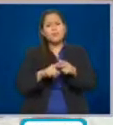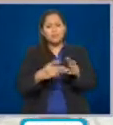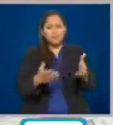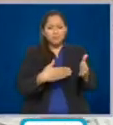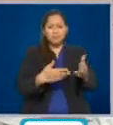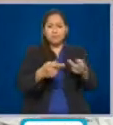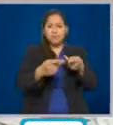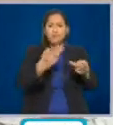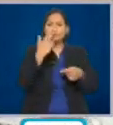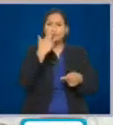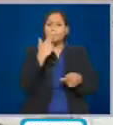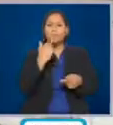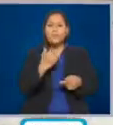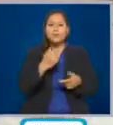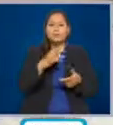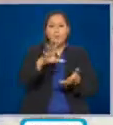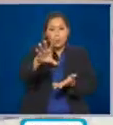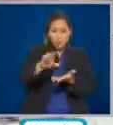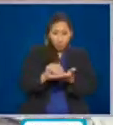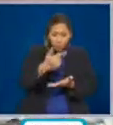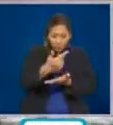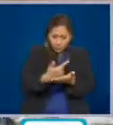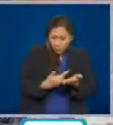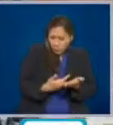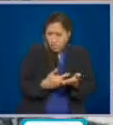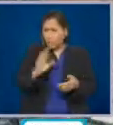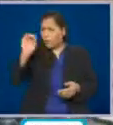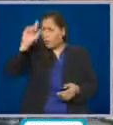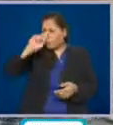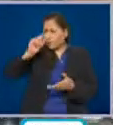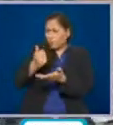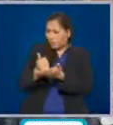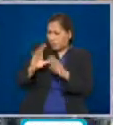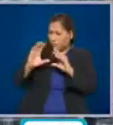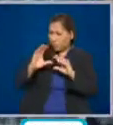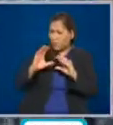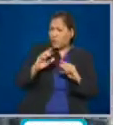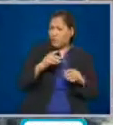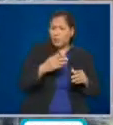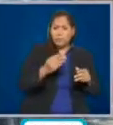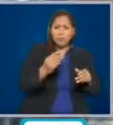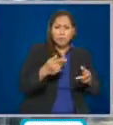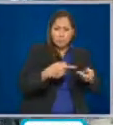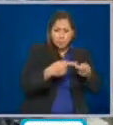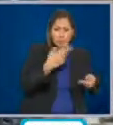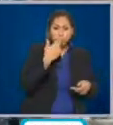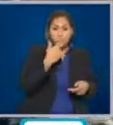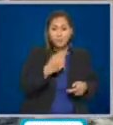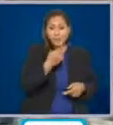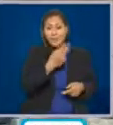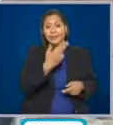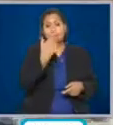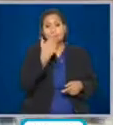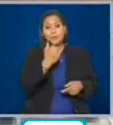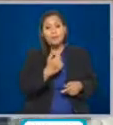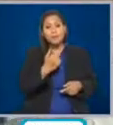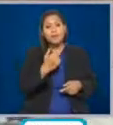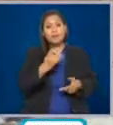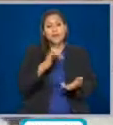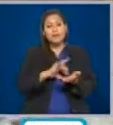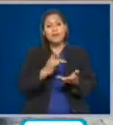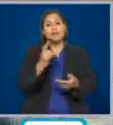dulce? ¿Qué? ¿Copió una receta? ¿Le dijeron, ponte a hacer dulces? Pues la verdad, este dulce fue a base de